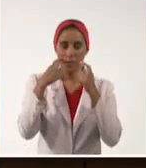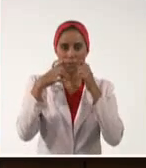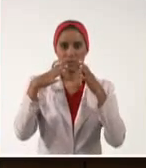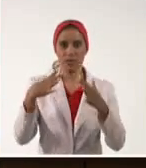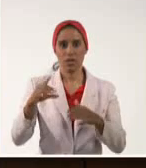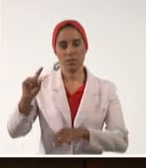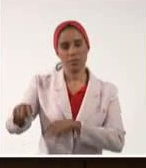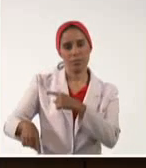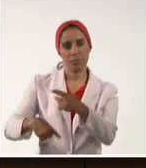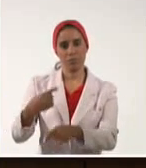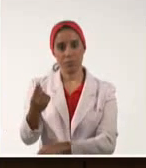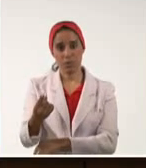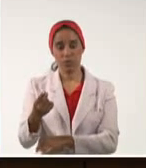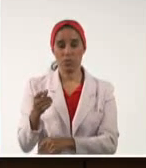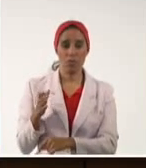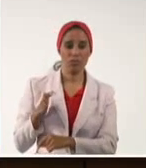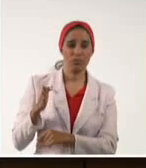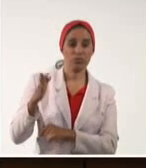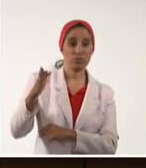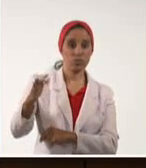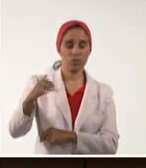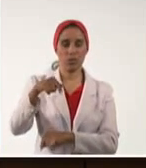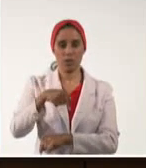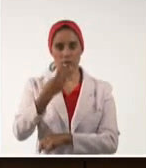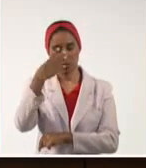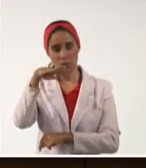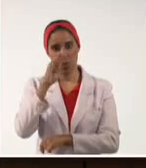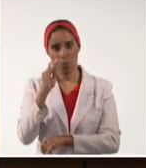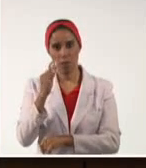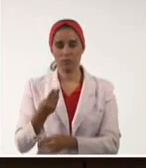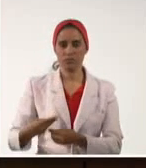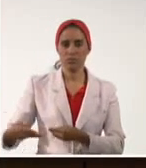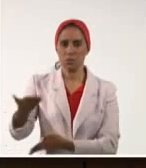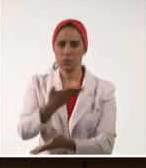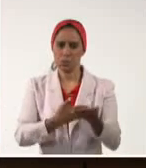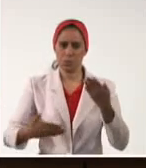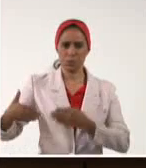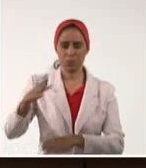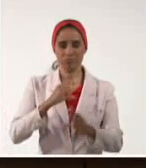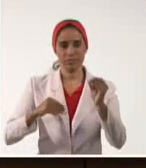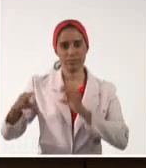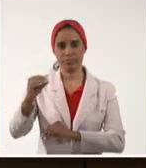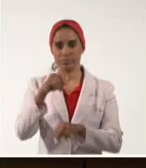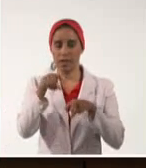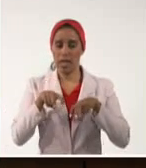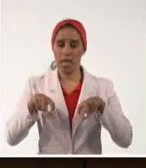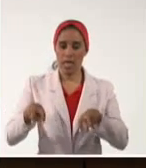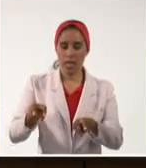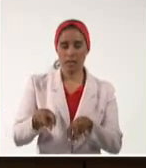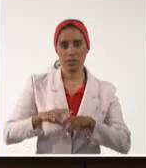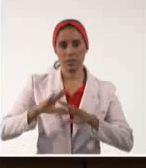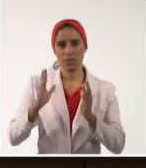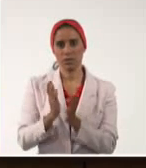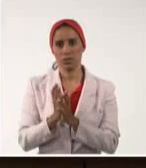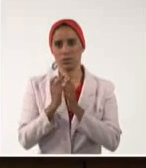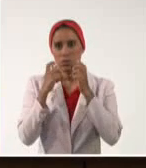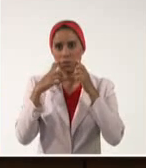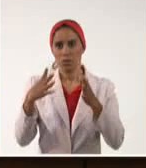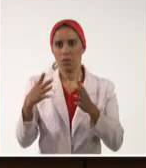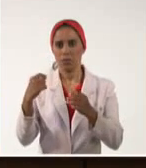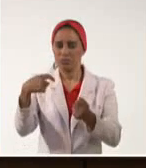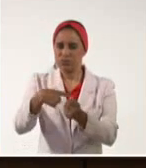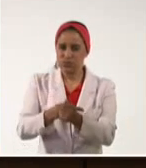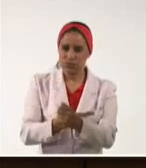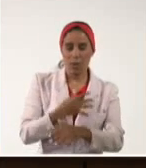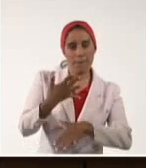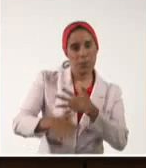el futuro de la nación. Los debates de esta sesión de la Asamblea Nacional se han sumergido en lo más profundo de los problemas